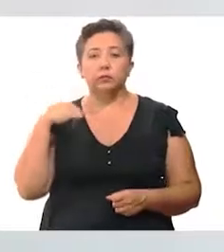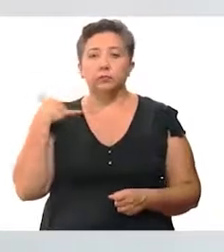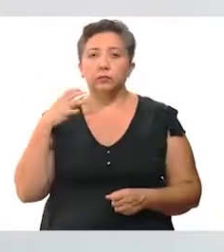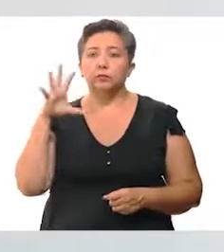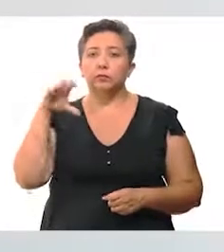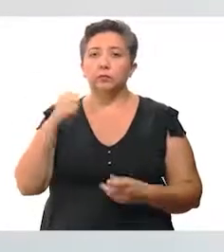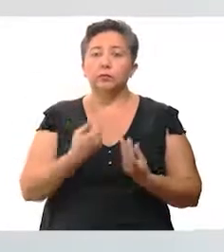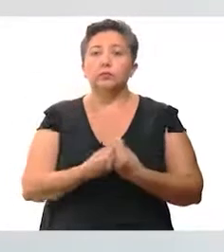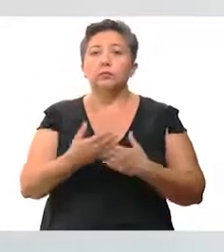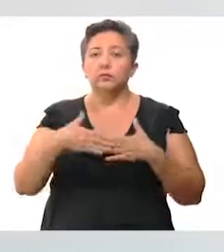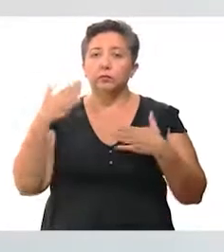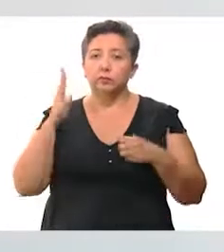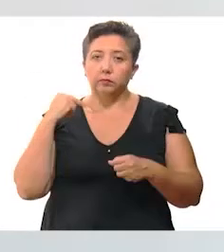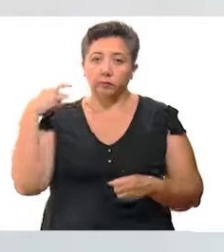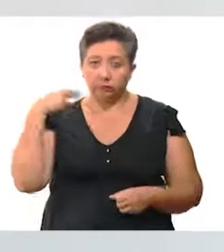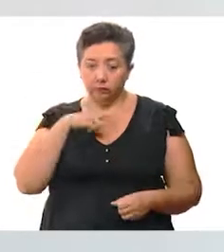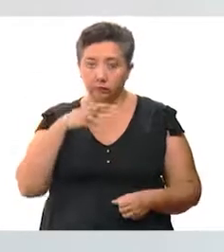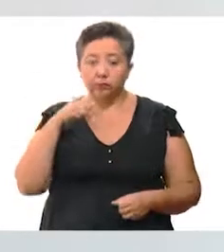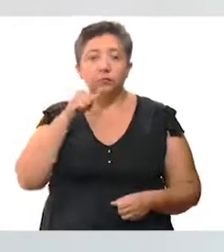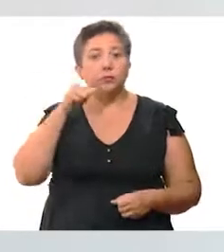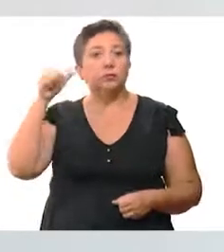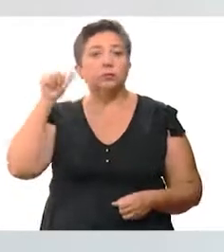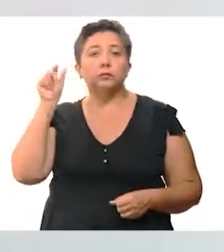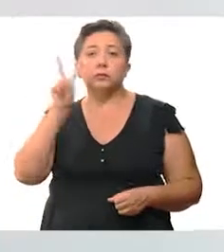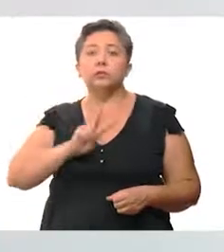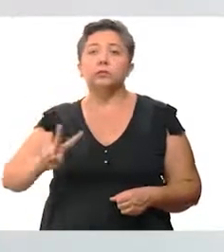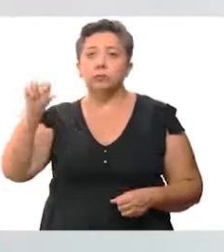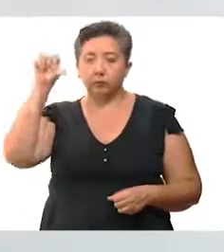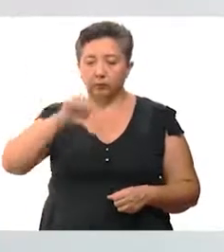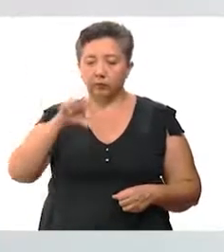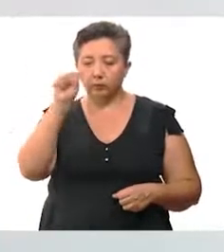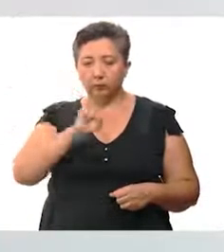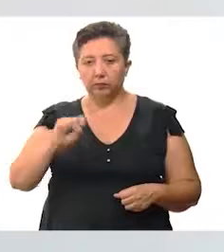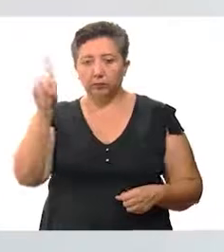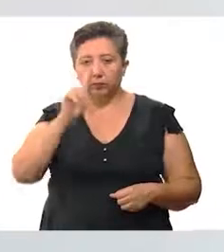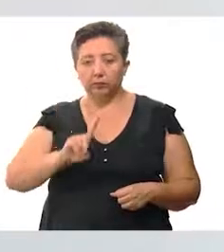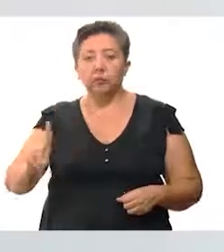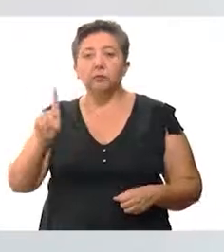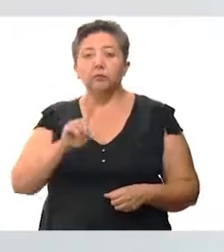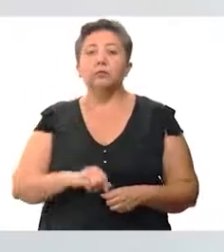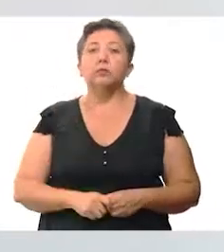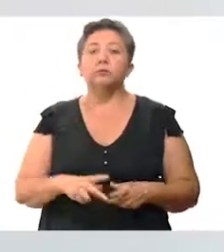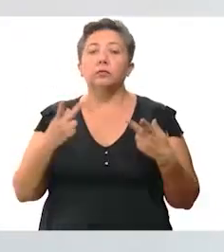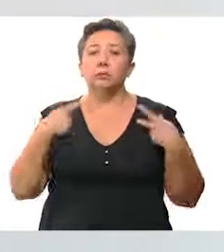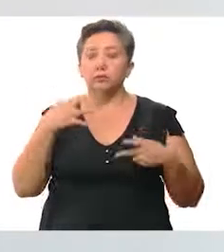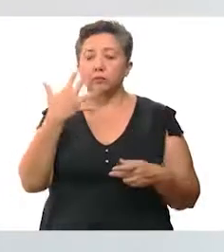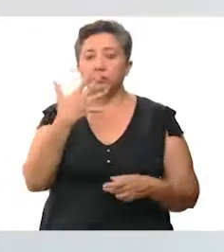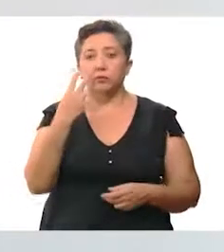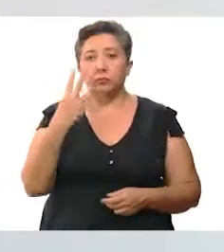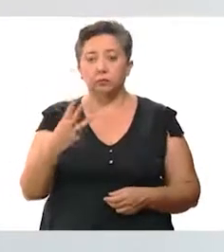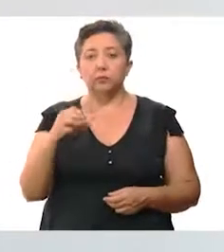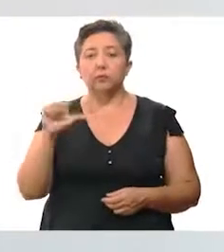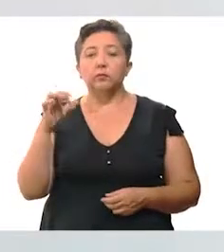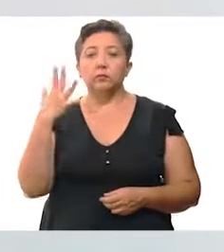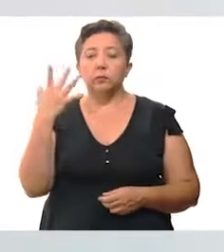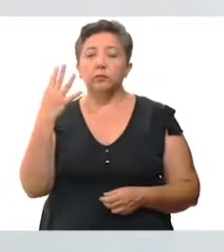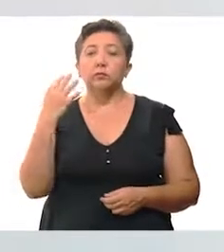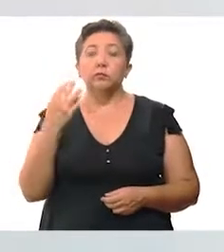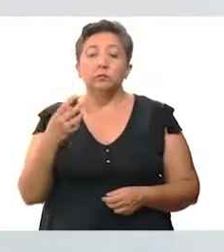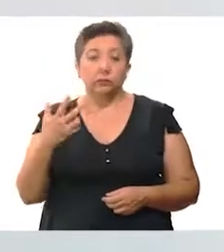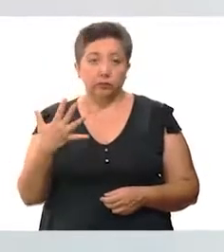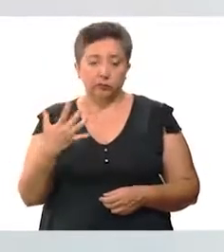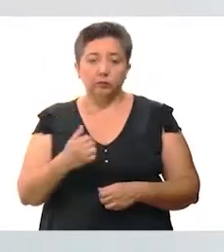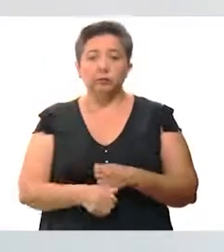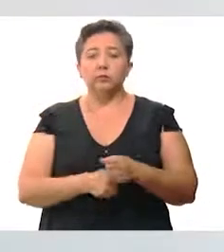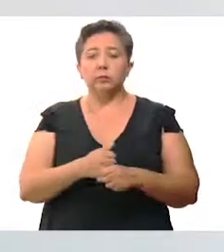yucatecos, logramos avanzar más rápido y a partir de ayer viernes, hoy sábado y mañana domingo, la población de Mérida de 53 a 50 años